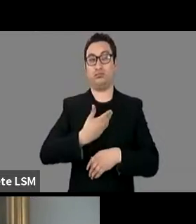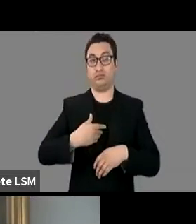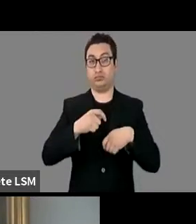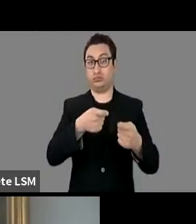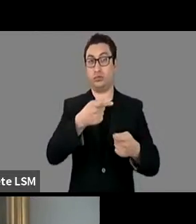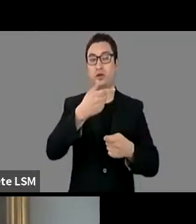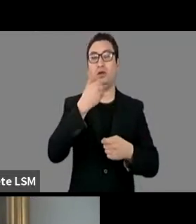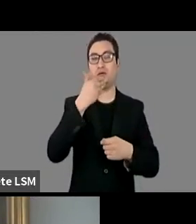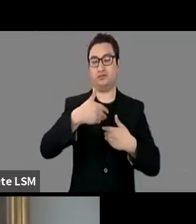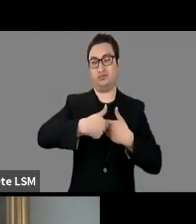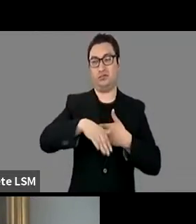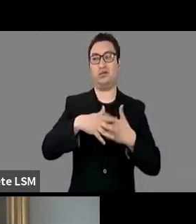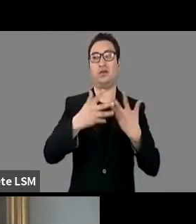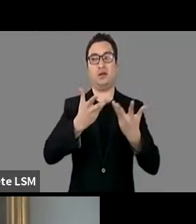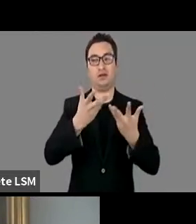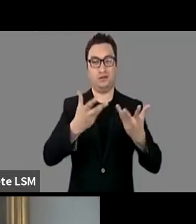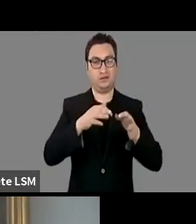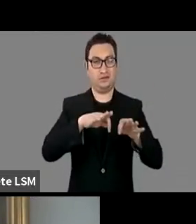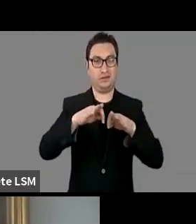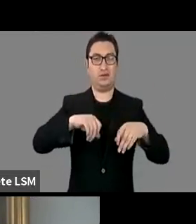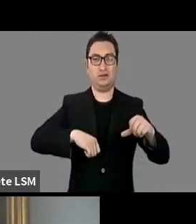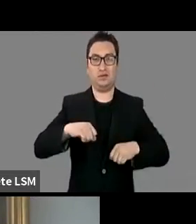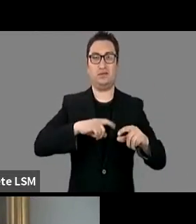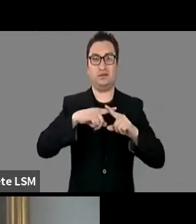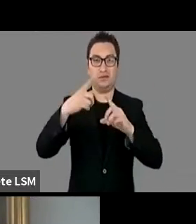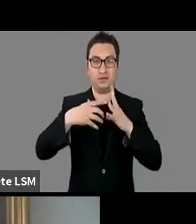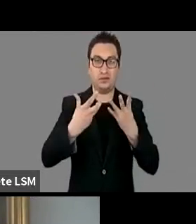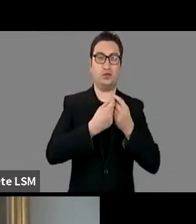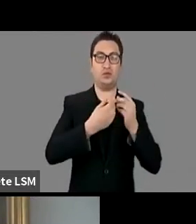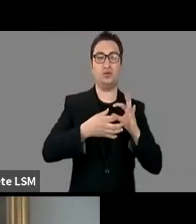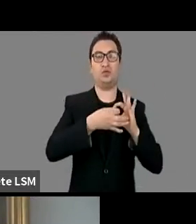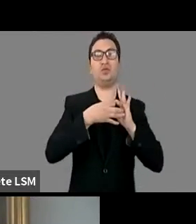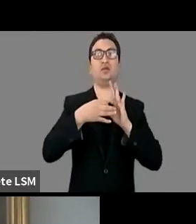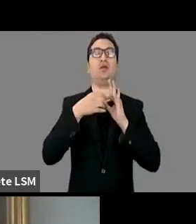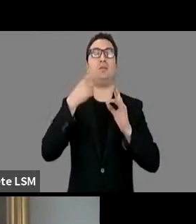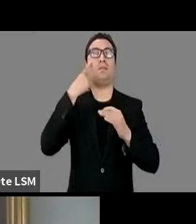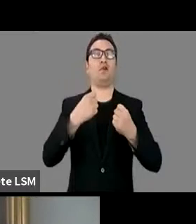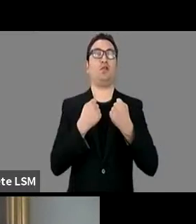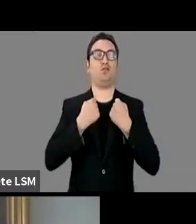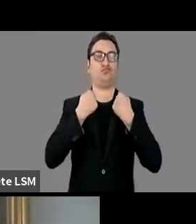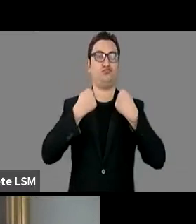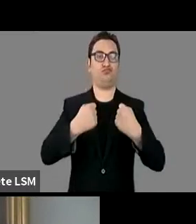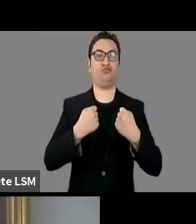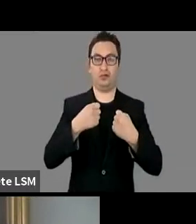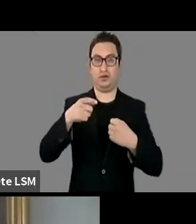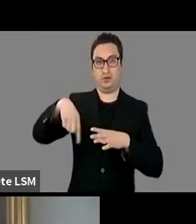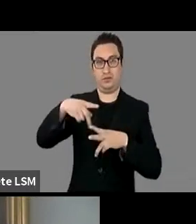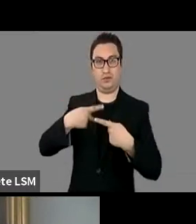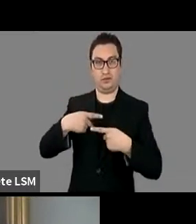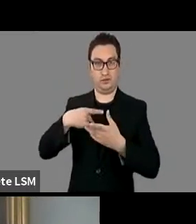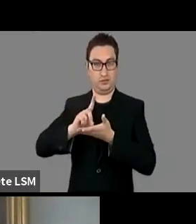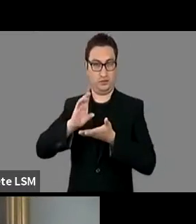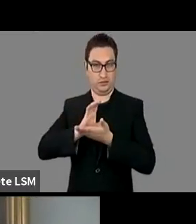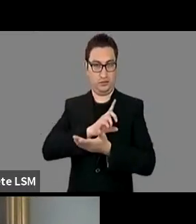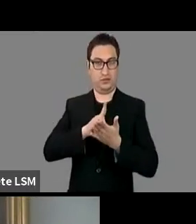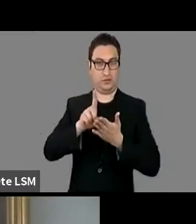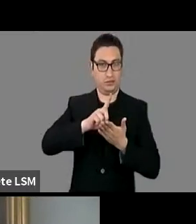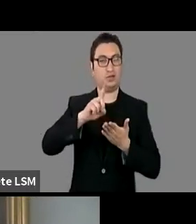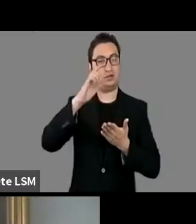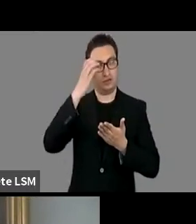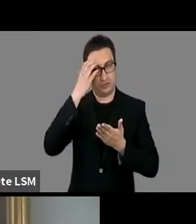acciones y actividades que fortalezcan estos derechos, que se conozcan, que